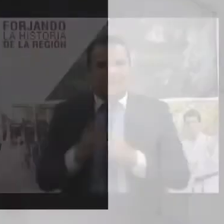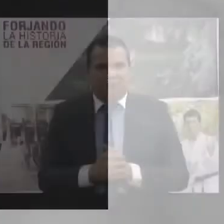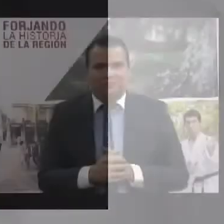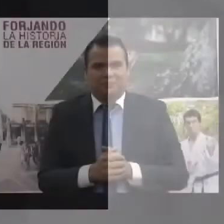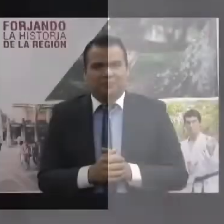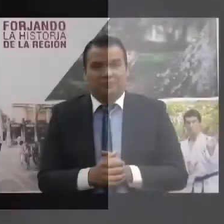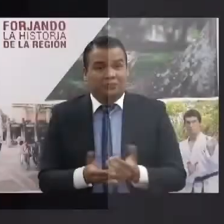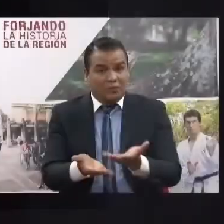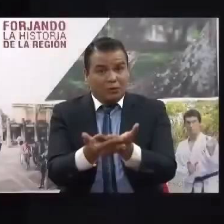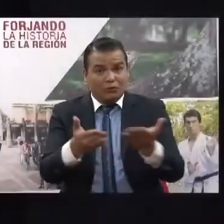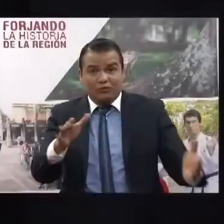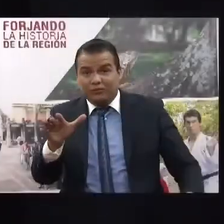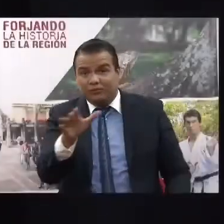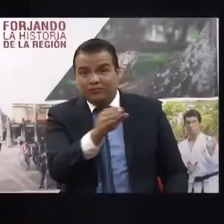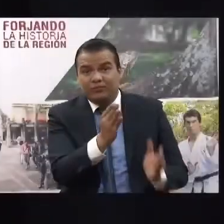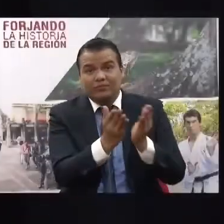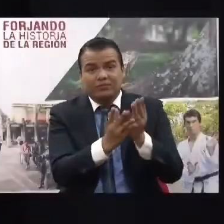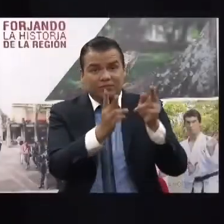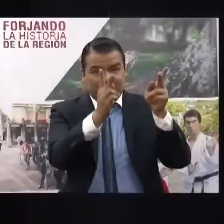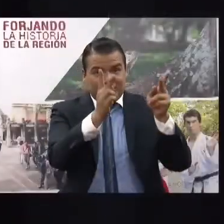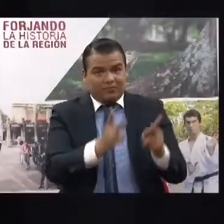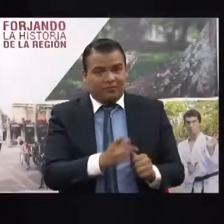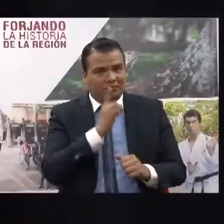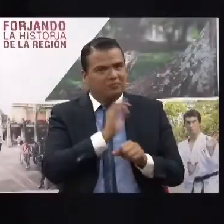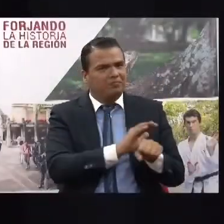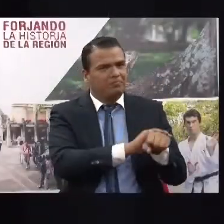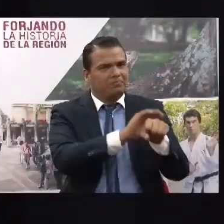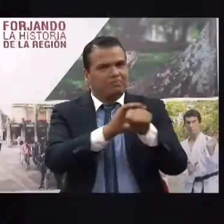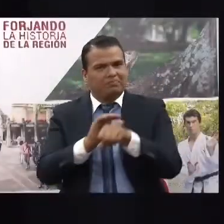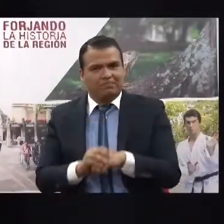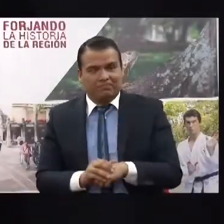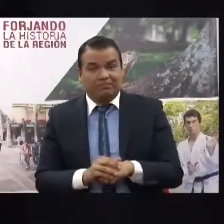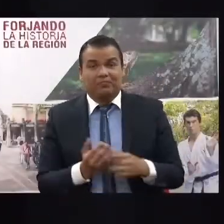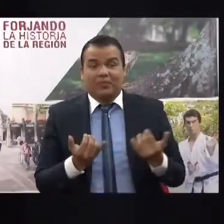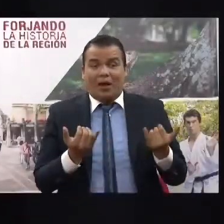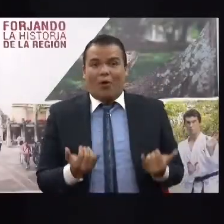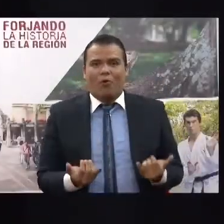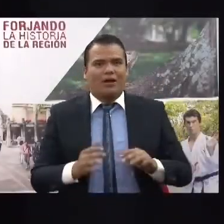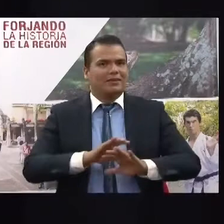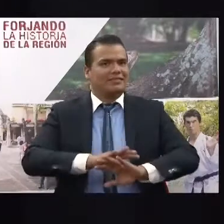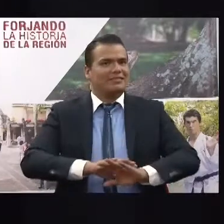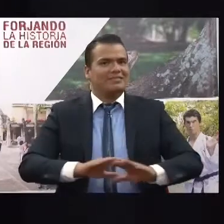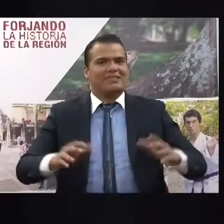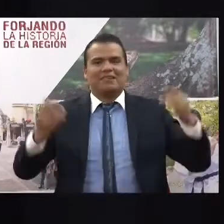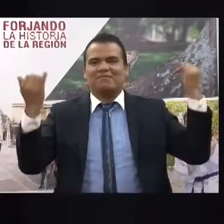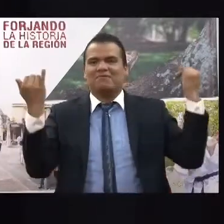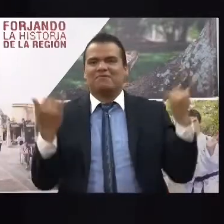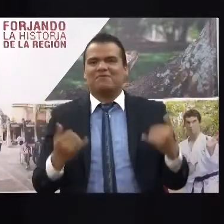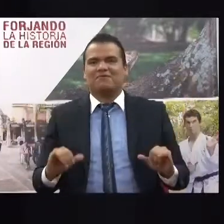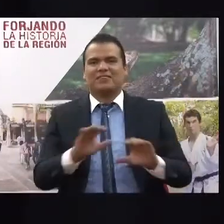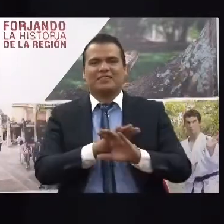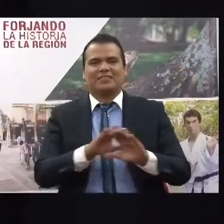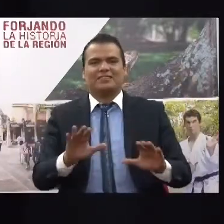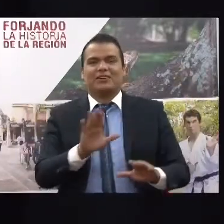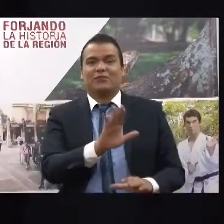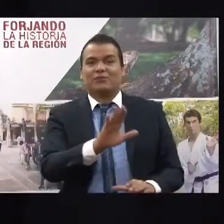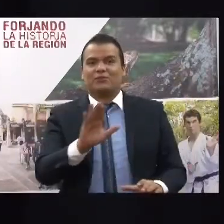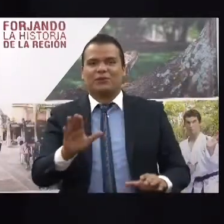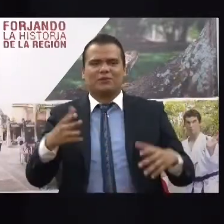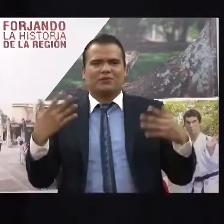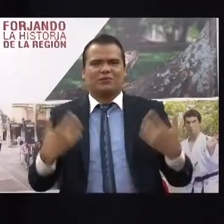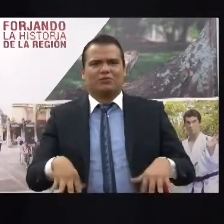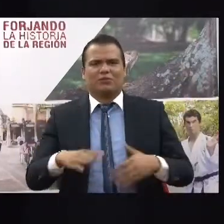Señores graduandos, hoy culminan ustedes un proceso en una de las tres